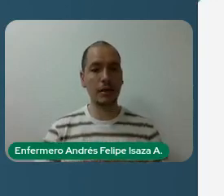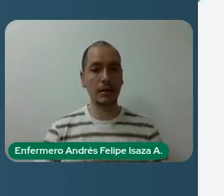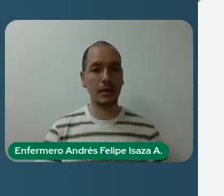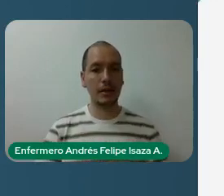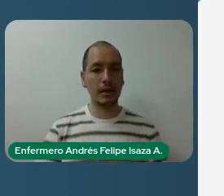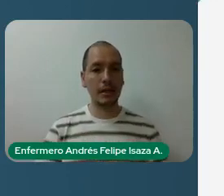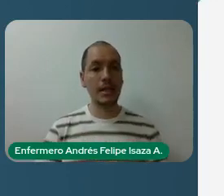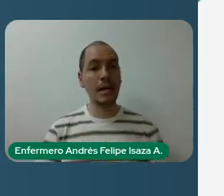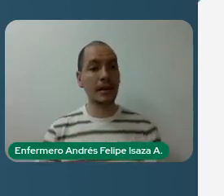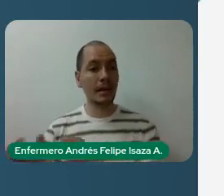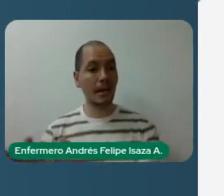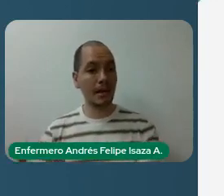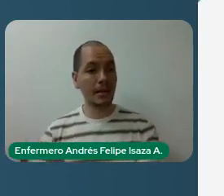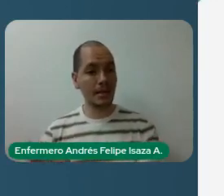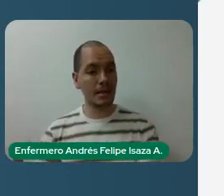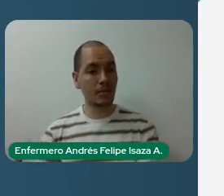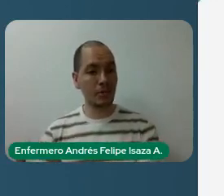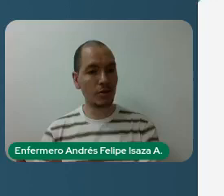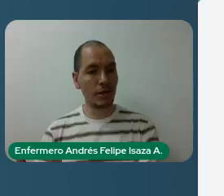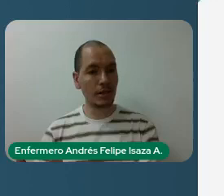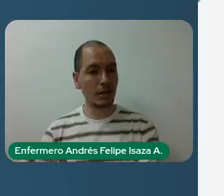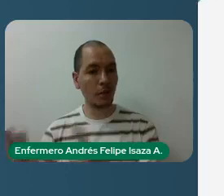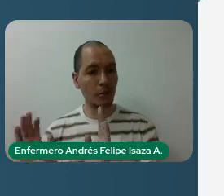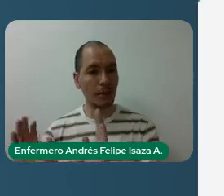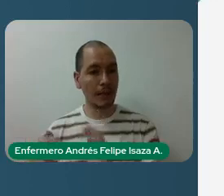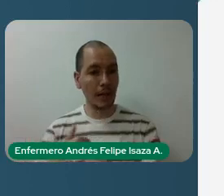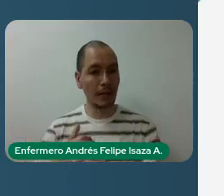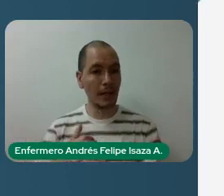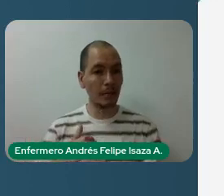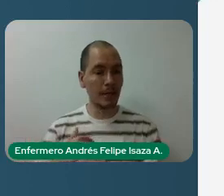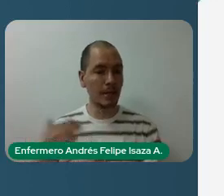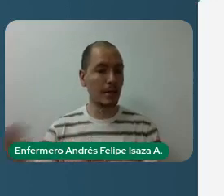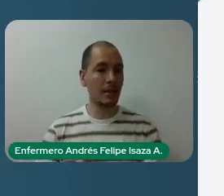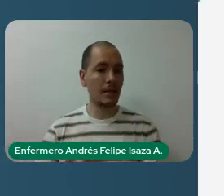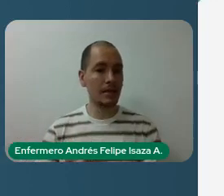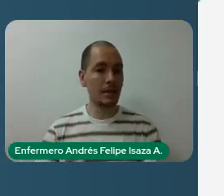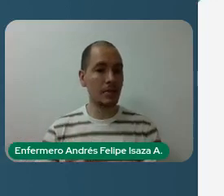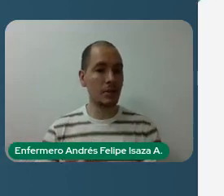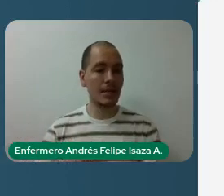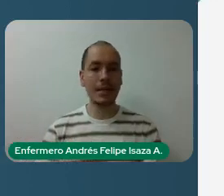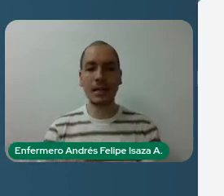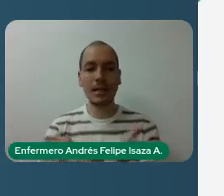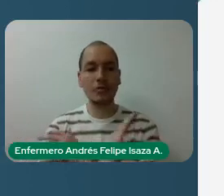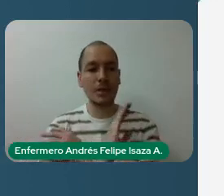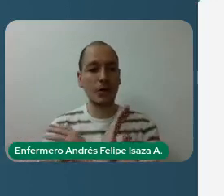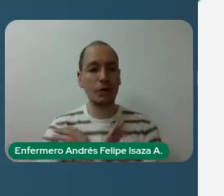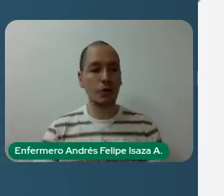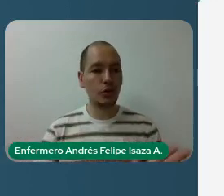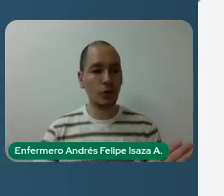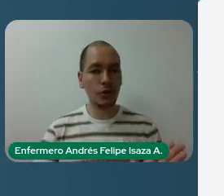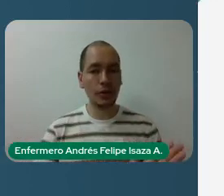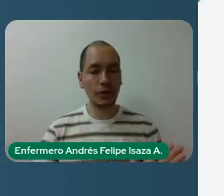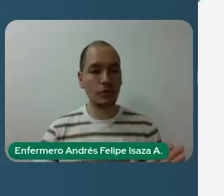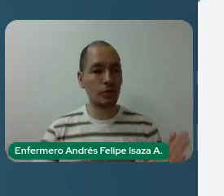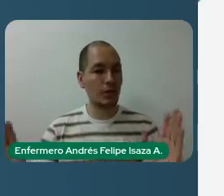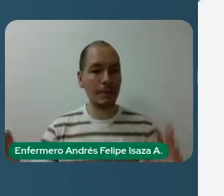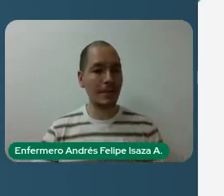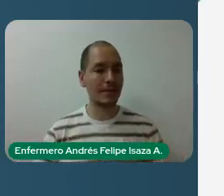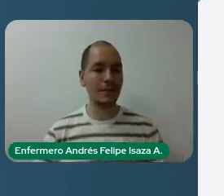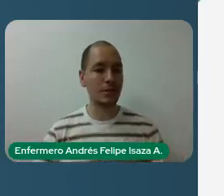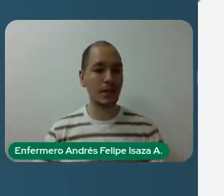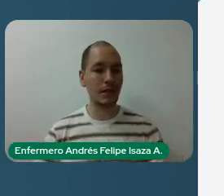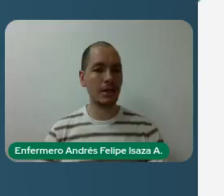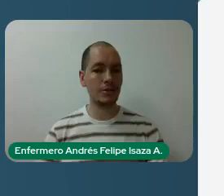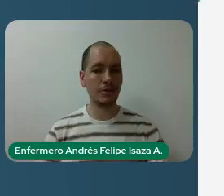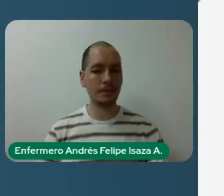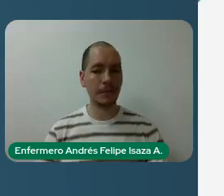terapéutica. Y ante aquellas situaciones que comprometen la vida del paciente y de terceros y que usted agotó todos los recursos y el